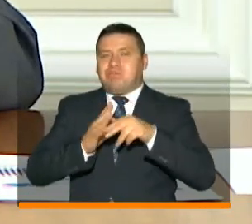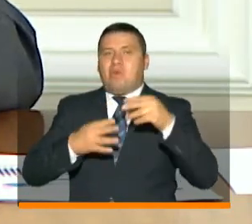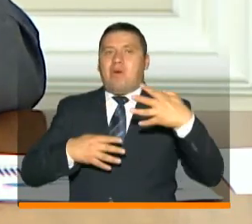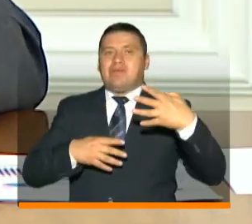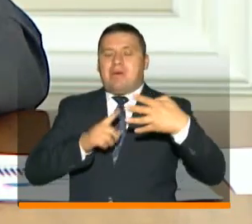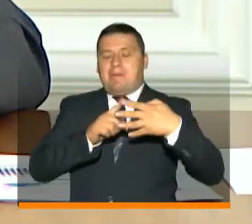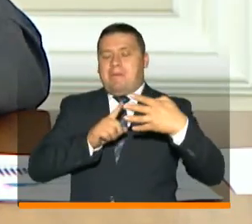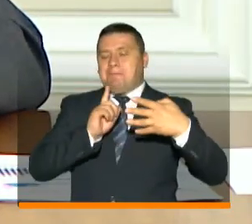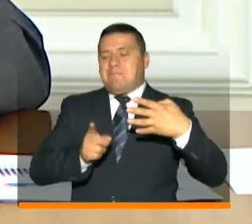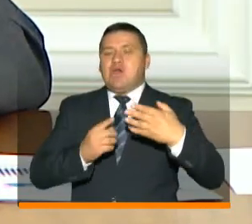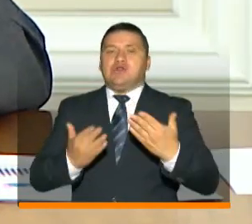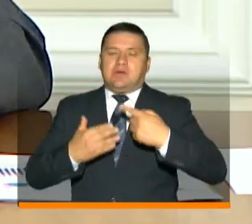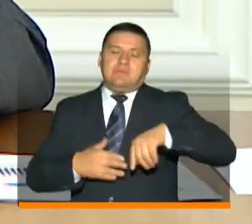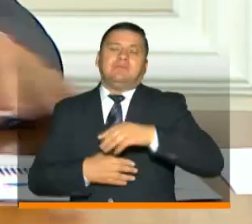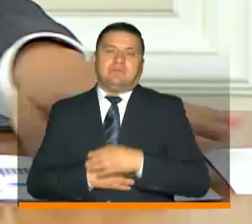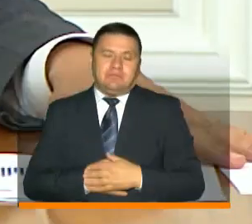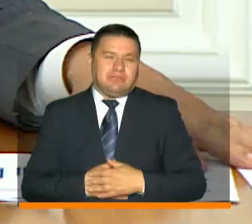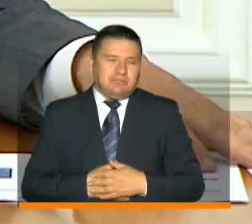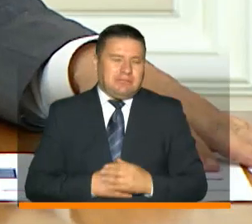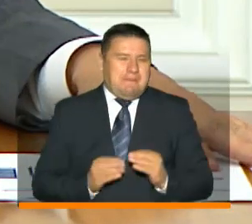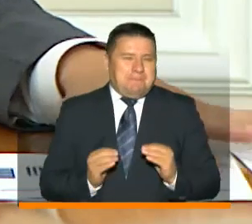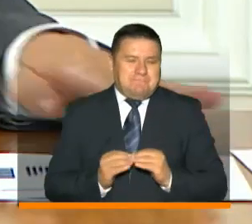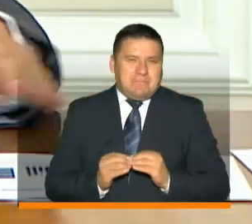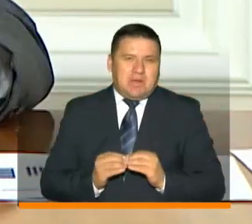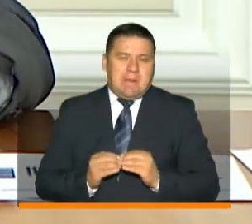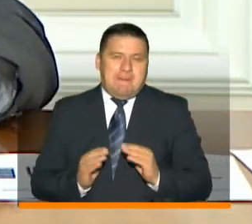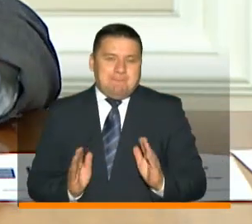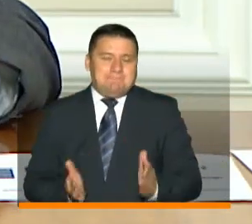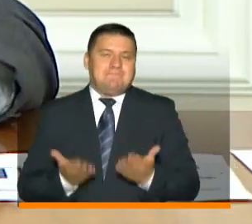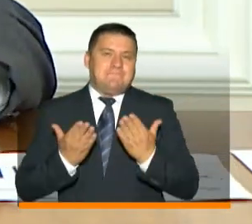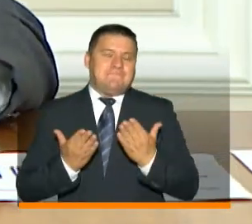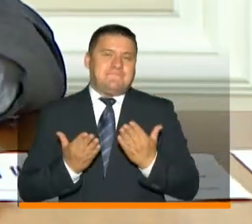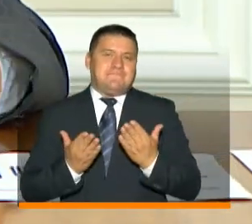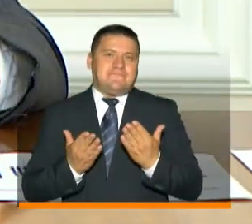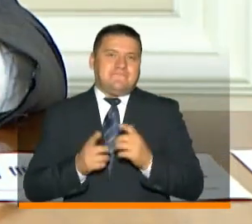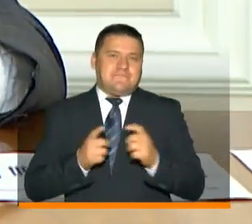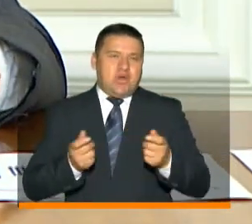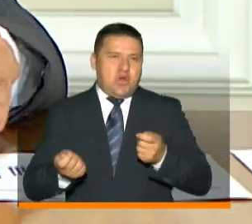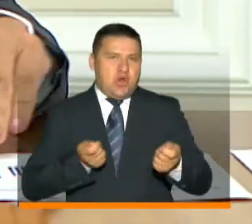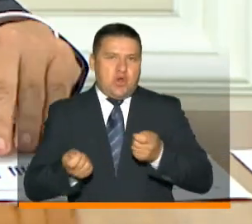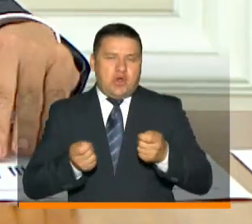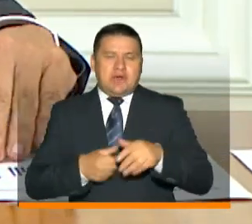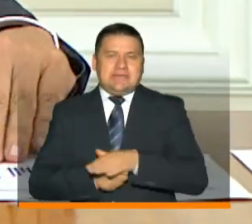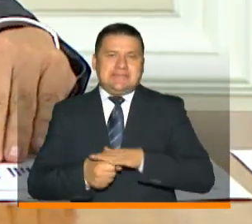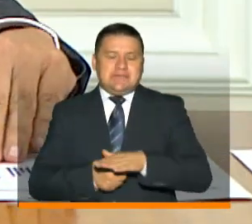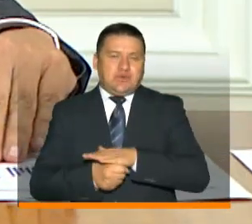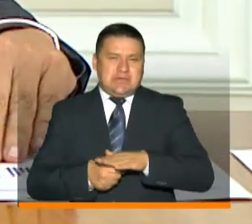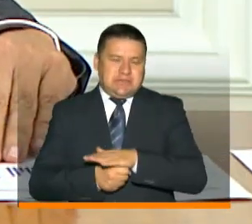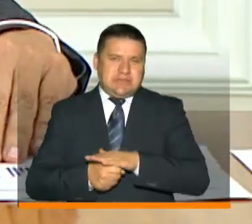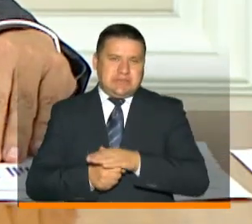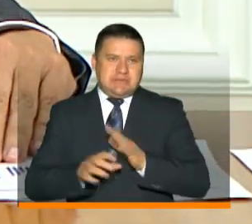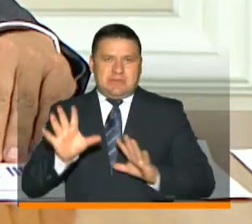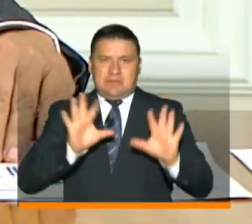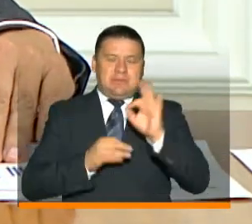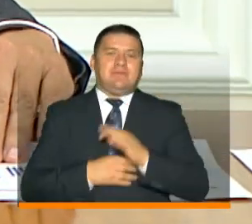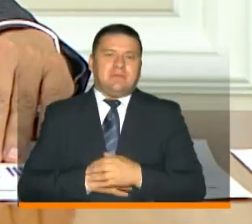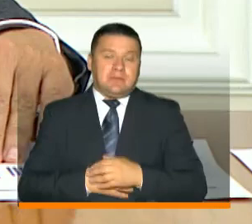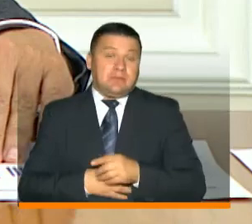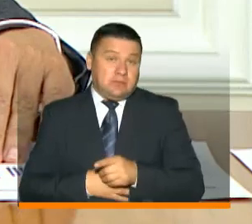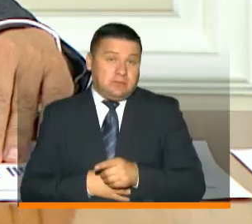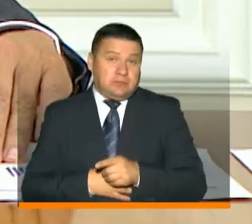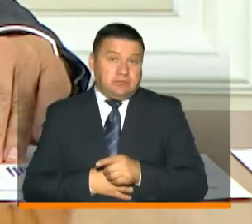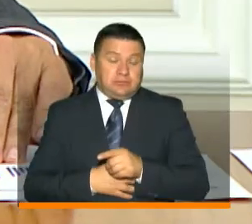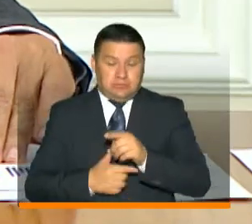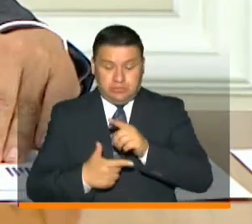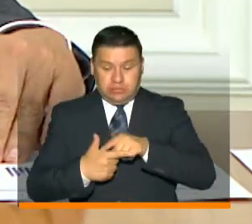en la medida y nos permitan tener un mayor control de la situación de pandemia, lo cual con